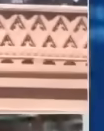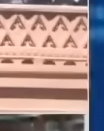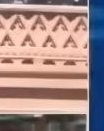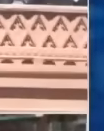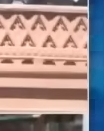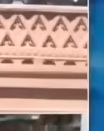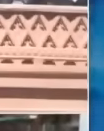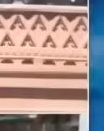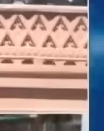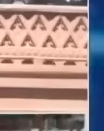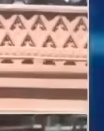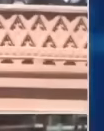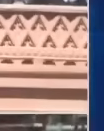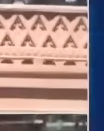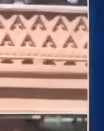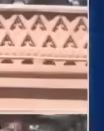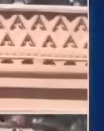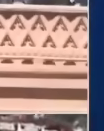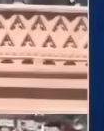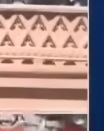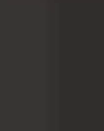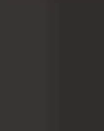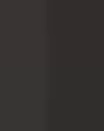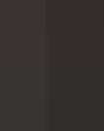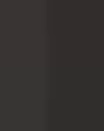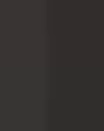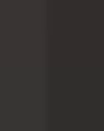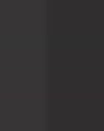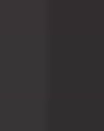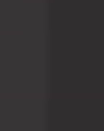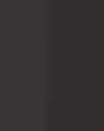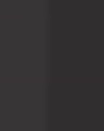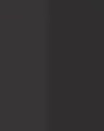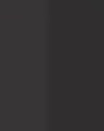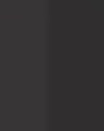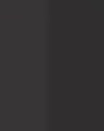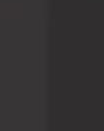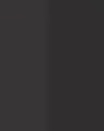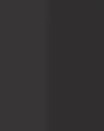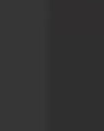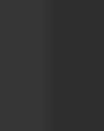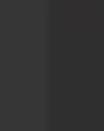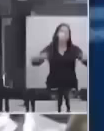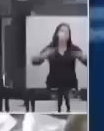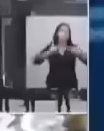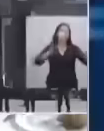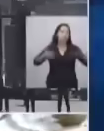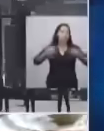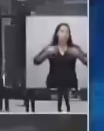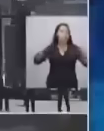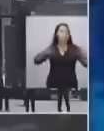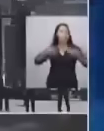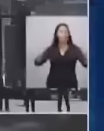bueno comentarle que nos encontramos aquí Cómo salud está mejor mejor mejor gracias a Dios saliendo adelante y